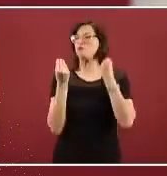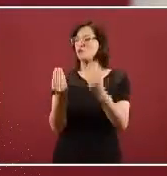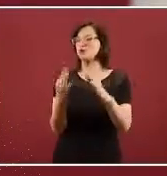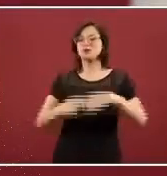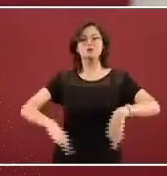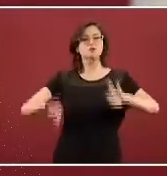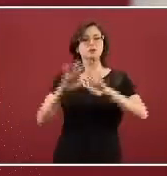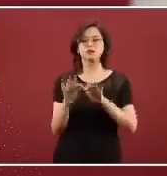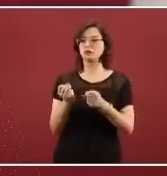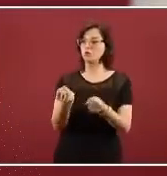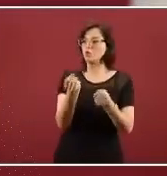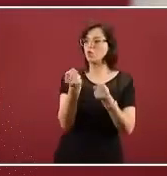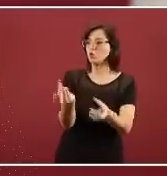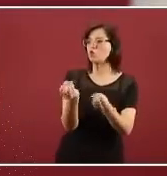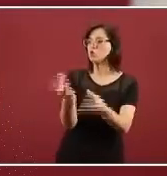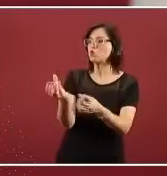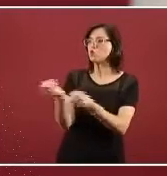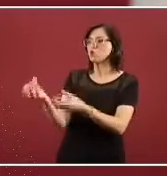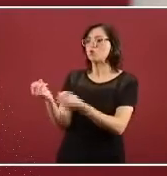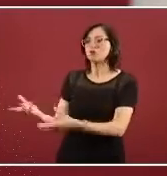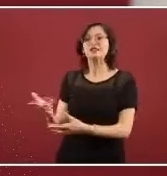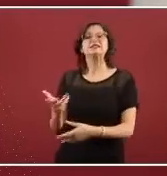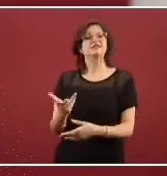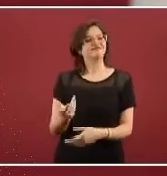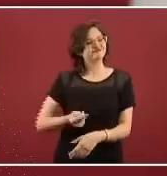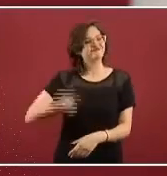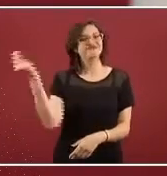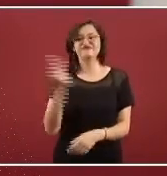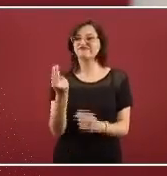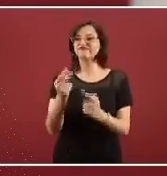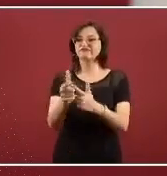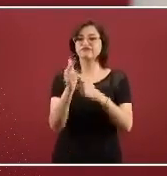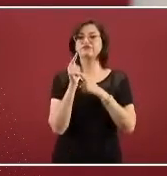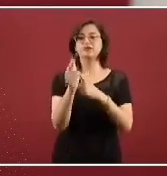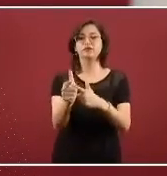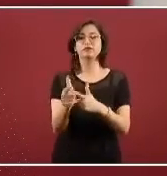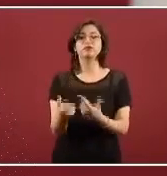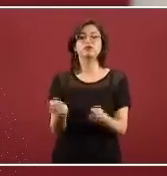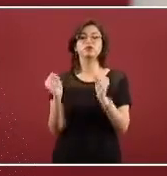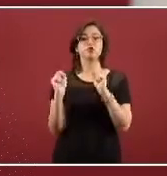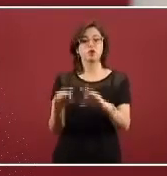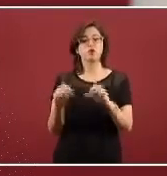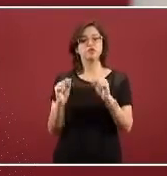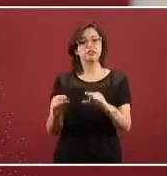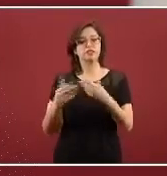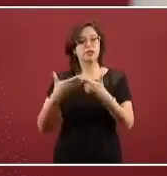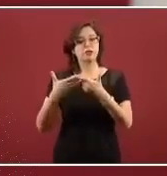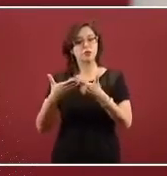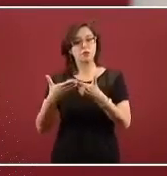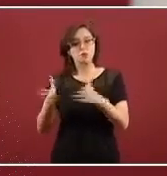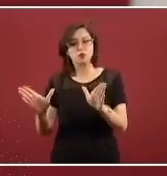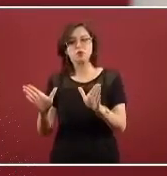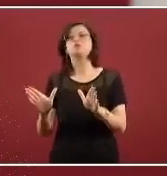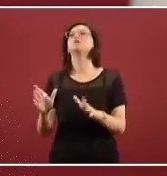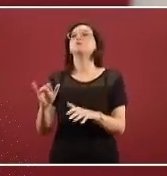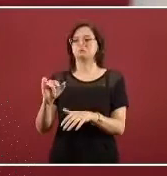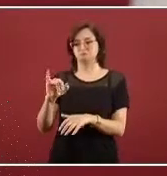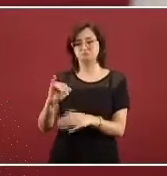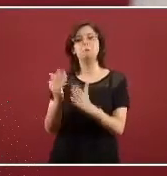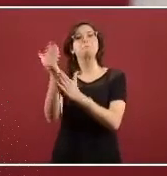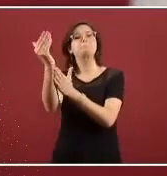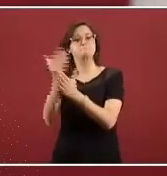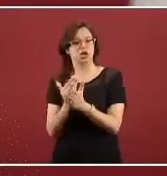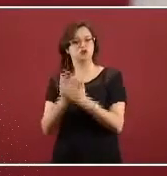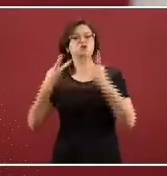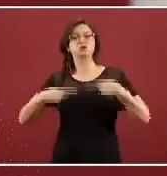continúe la operación de los programas sociales del gobierno. Entonces, las oficinas públicas harán una reducción inmediata de